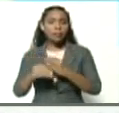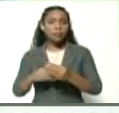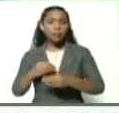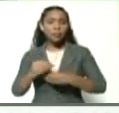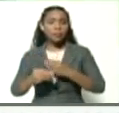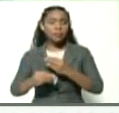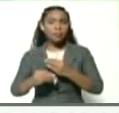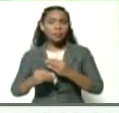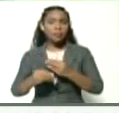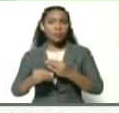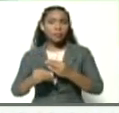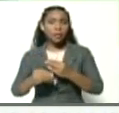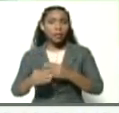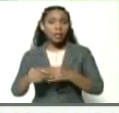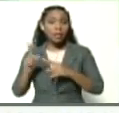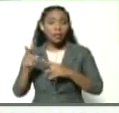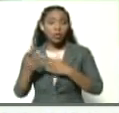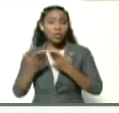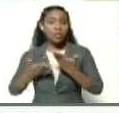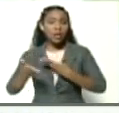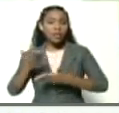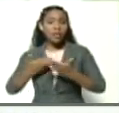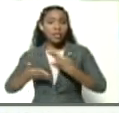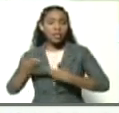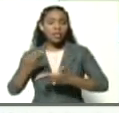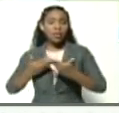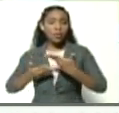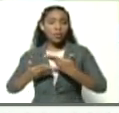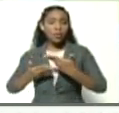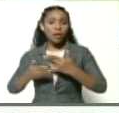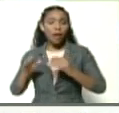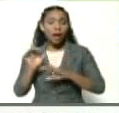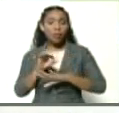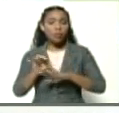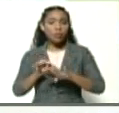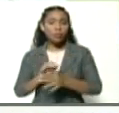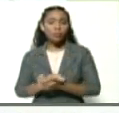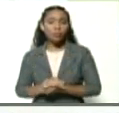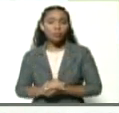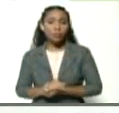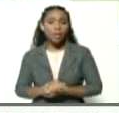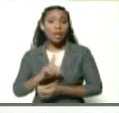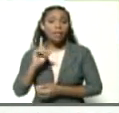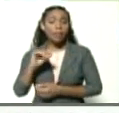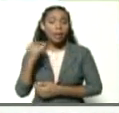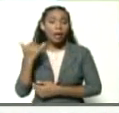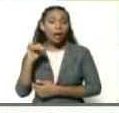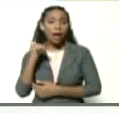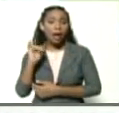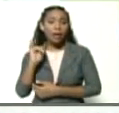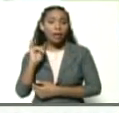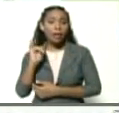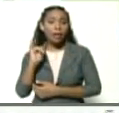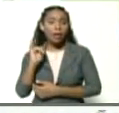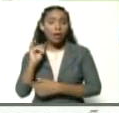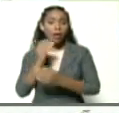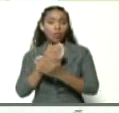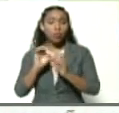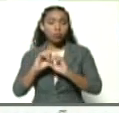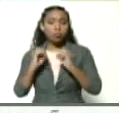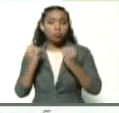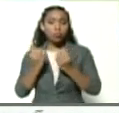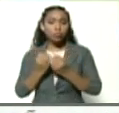integral, ginecología y otros servicios como son odontología e inmunizaciones. También tenemos una oficina de salud